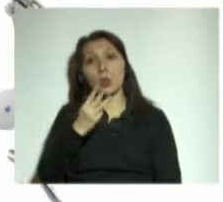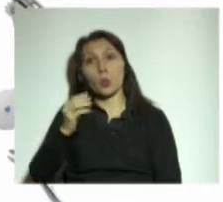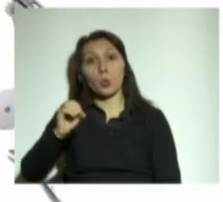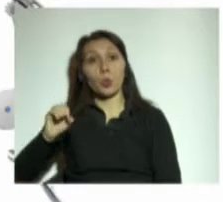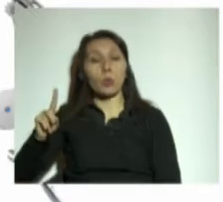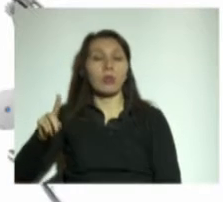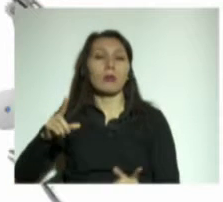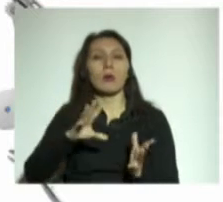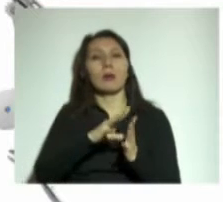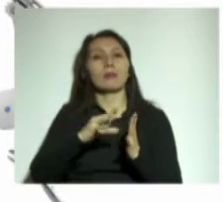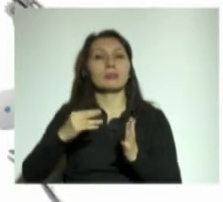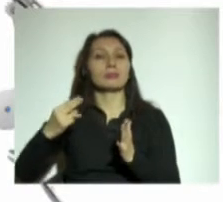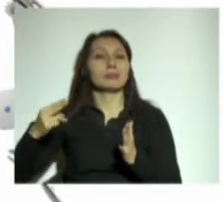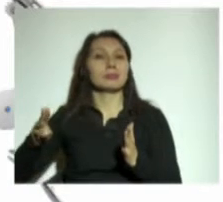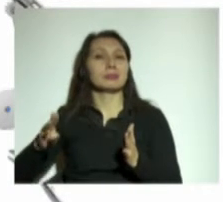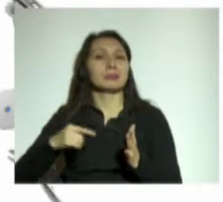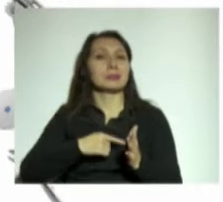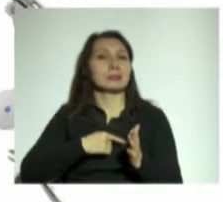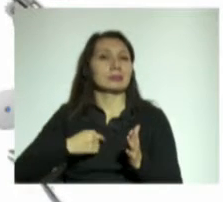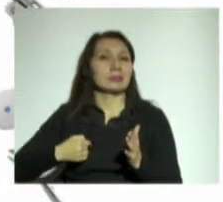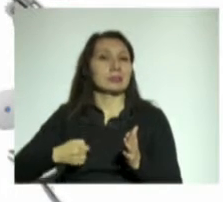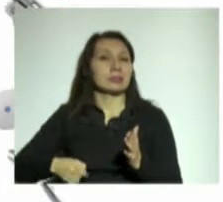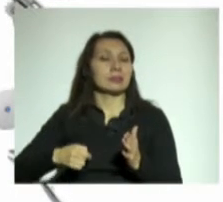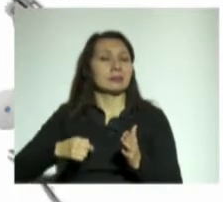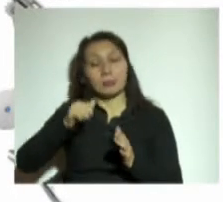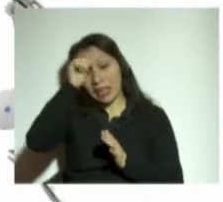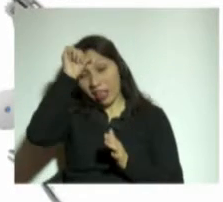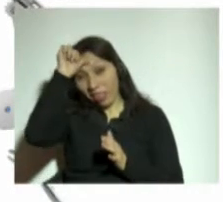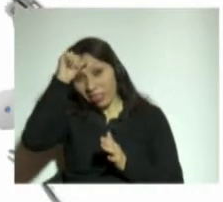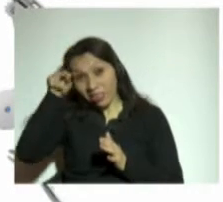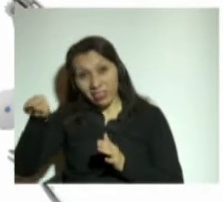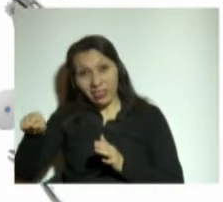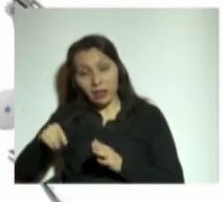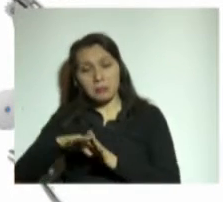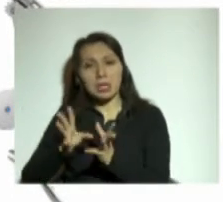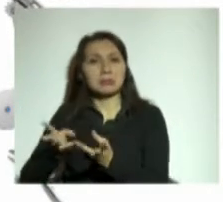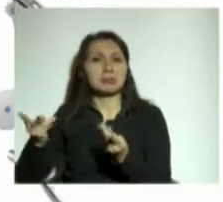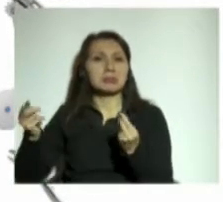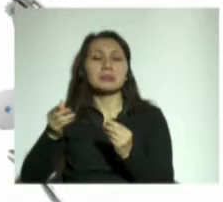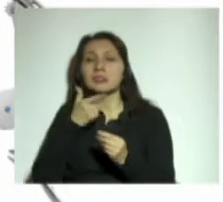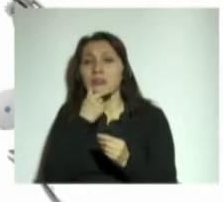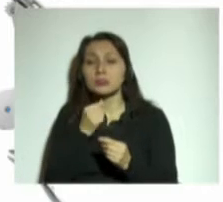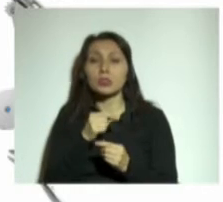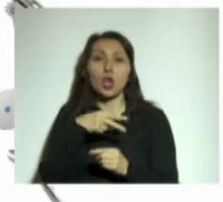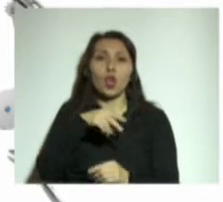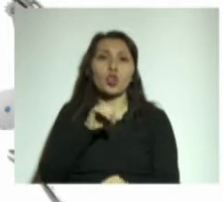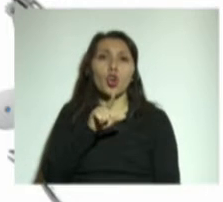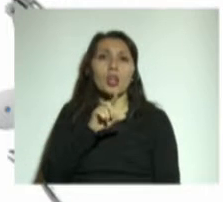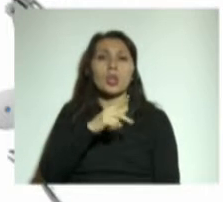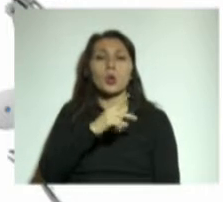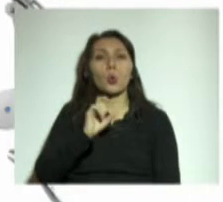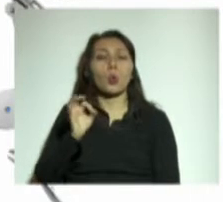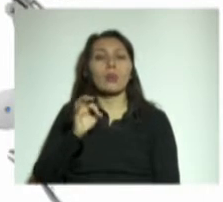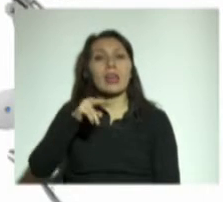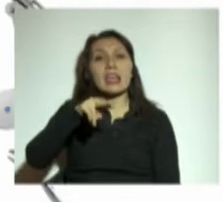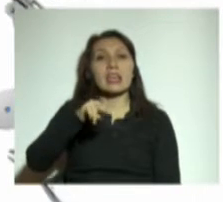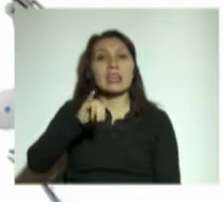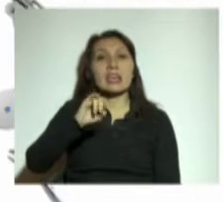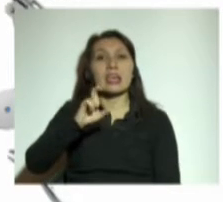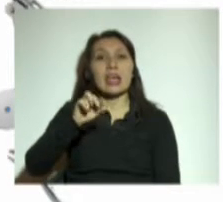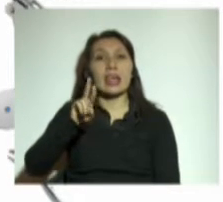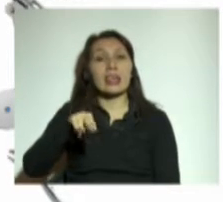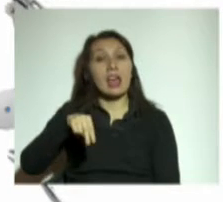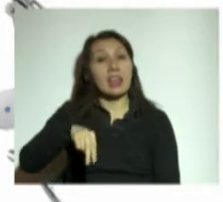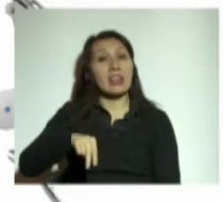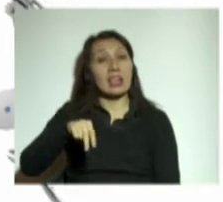que es la cinematografía hindú, va a ser un sistema más simple. Y si eres Nollywood, es decir, Nigeria, pues vas a tener un